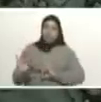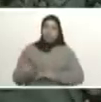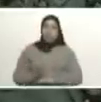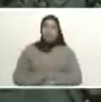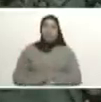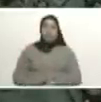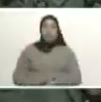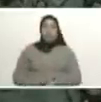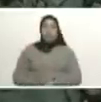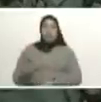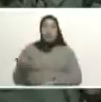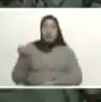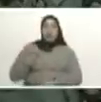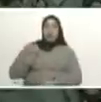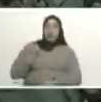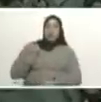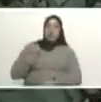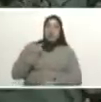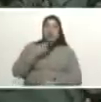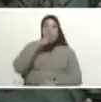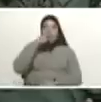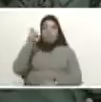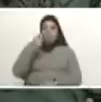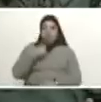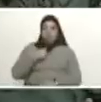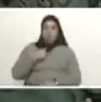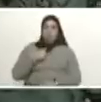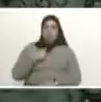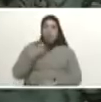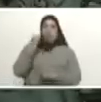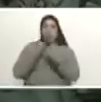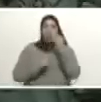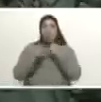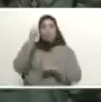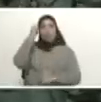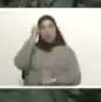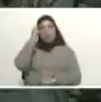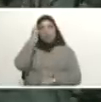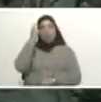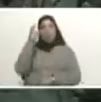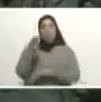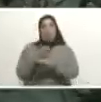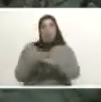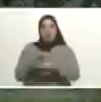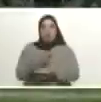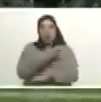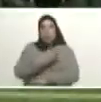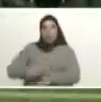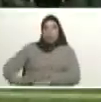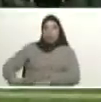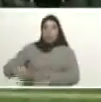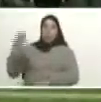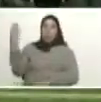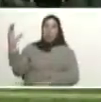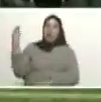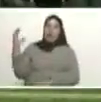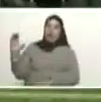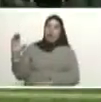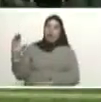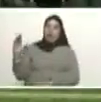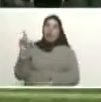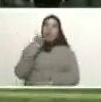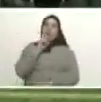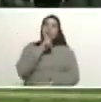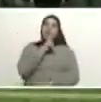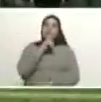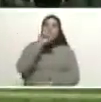el atentado. Eran los últimos días de gobierno de Juan Manuel Santos. Aún no había entregado.